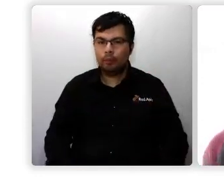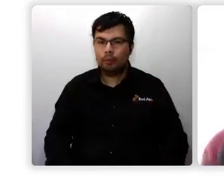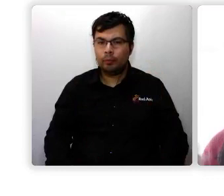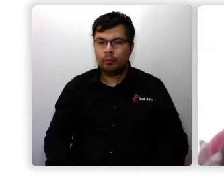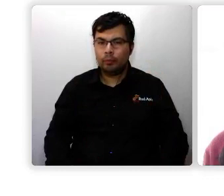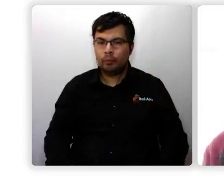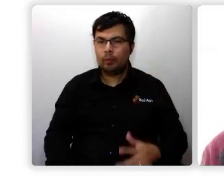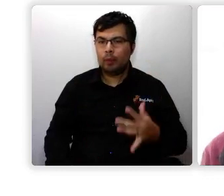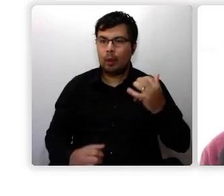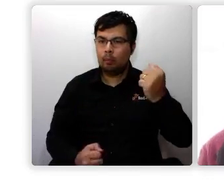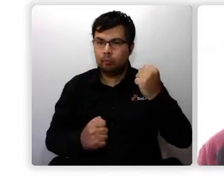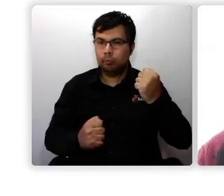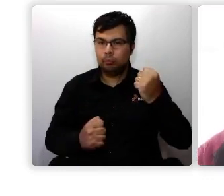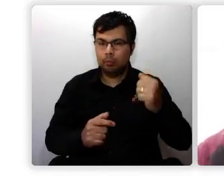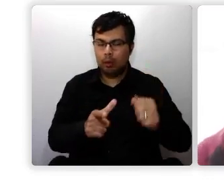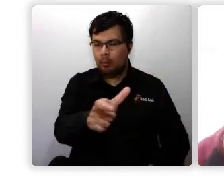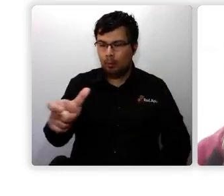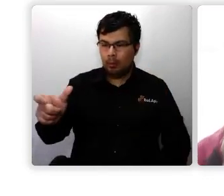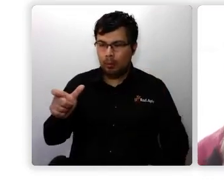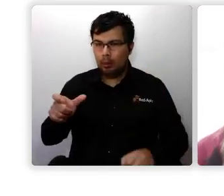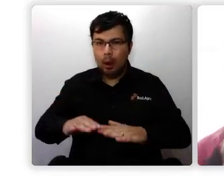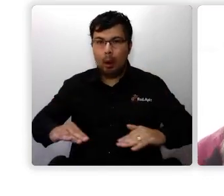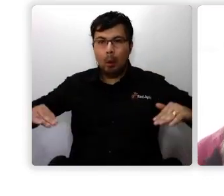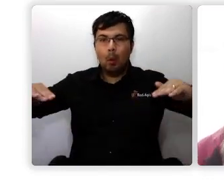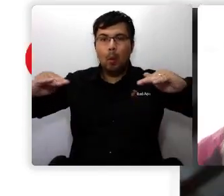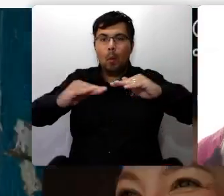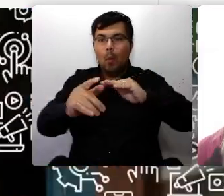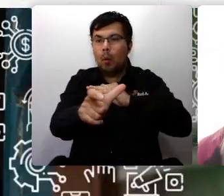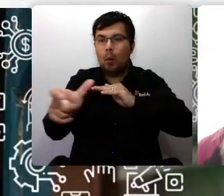respecto a los pares en otros países.